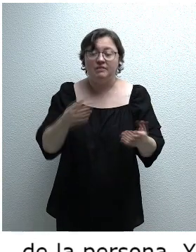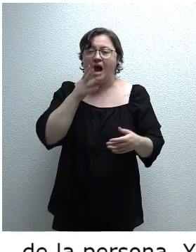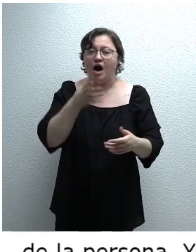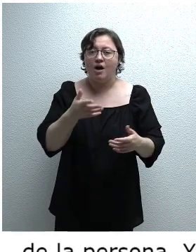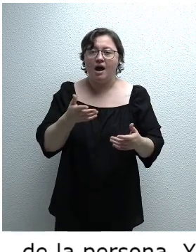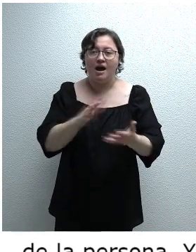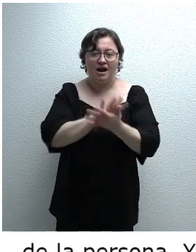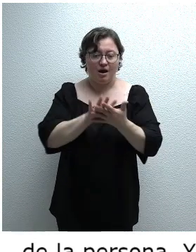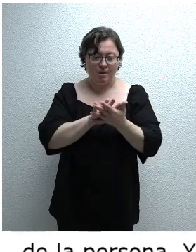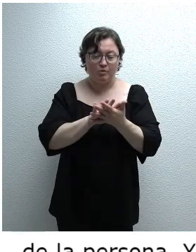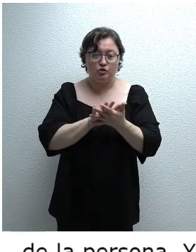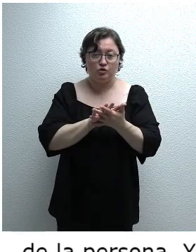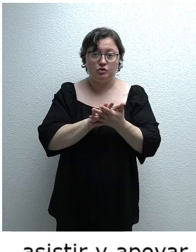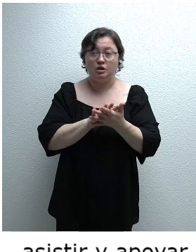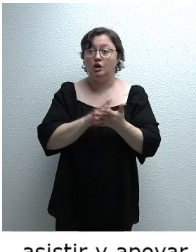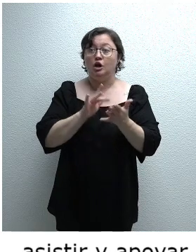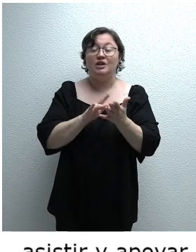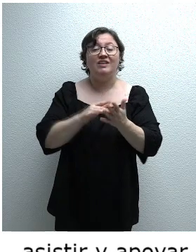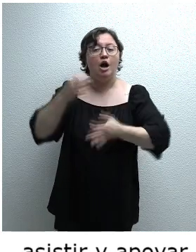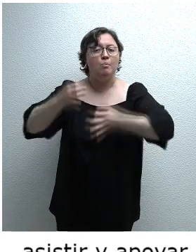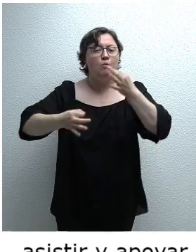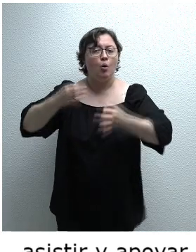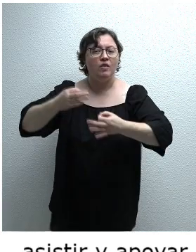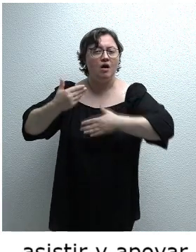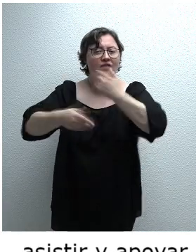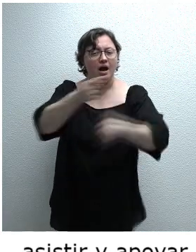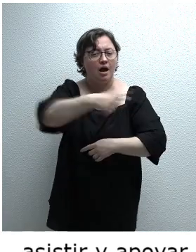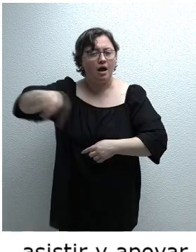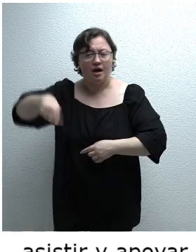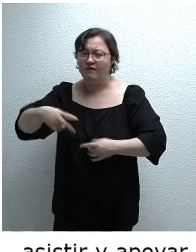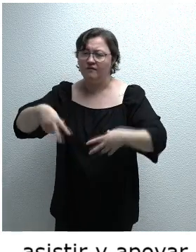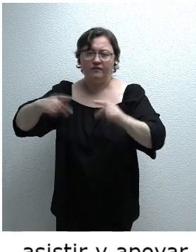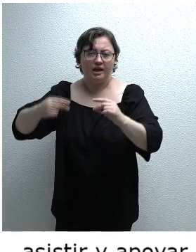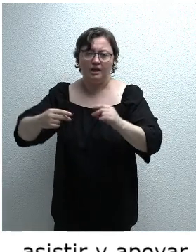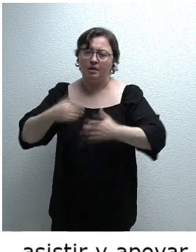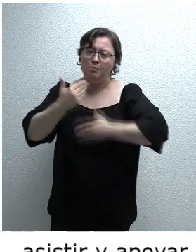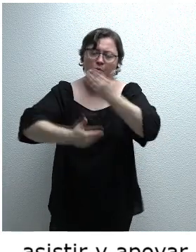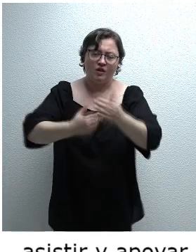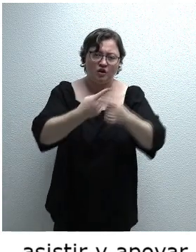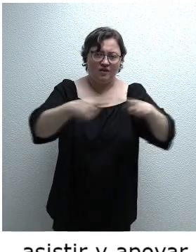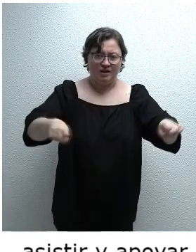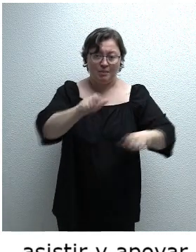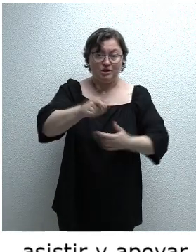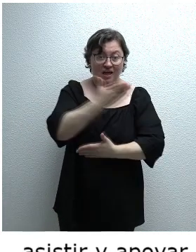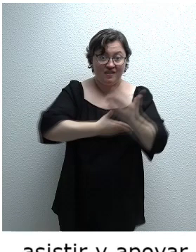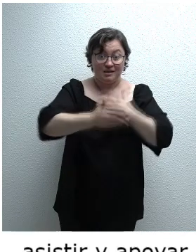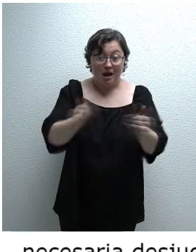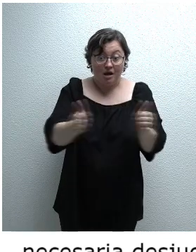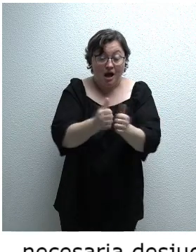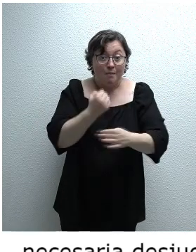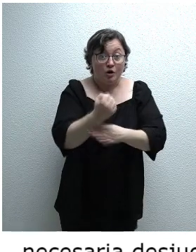una necesaria desjudicialización de la vida de las personas con discapacidad o que necesiten ese apoyo